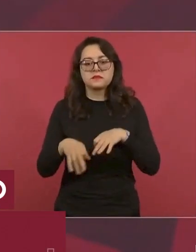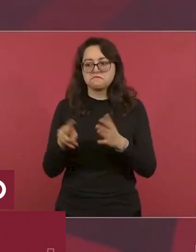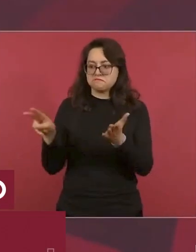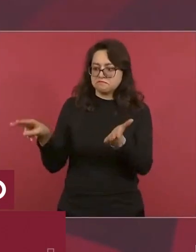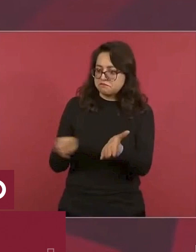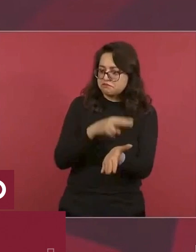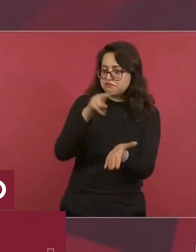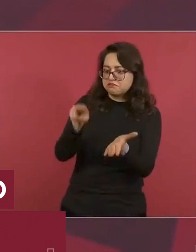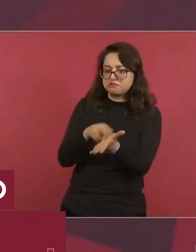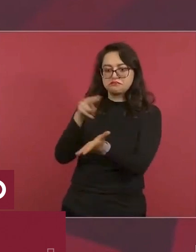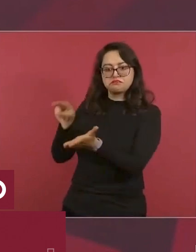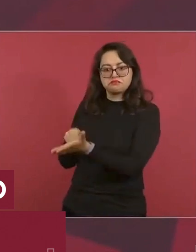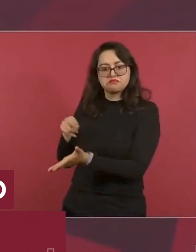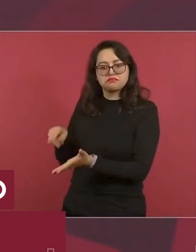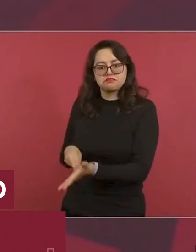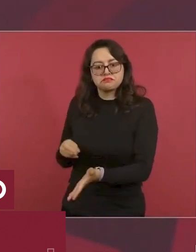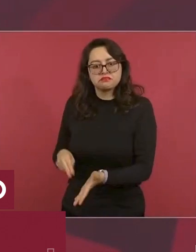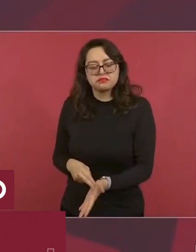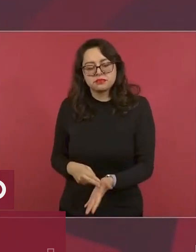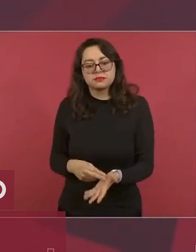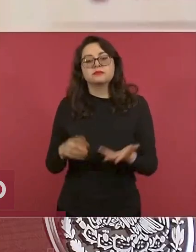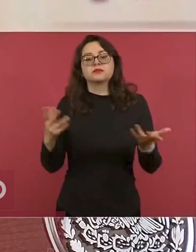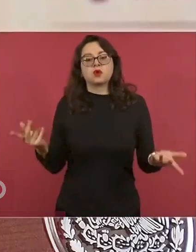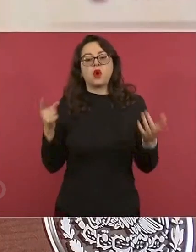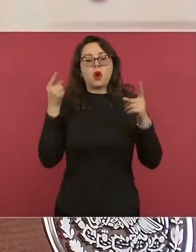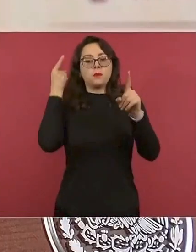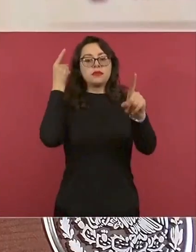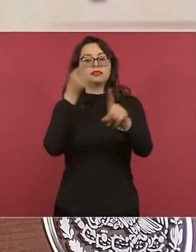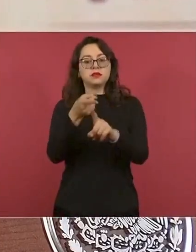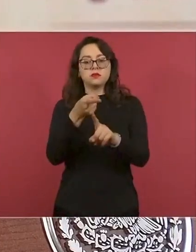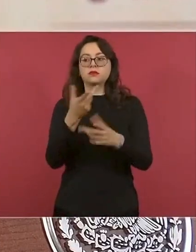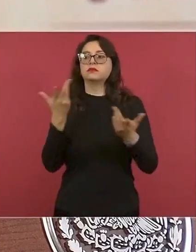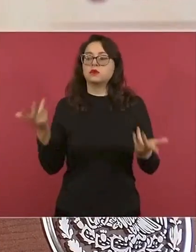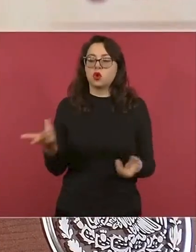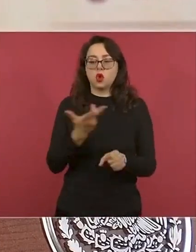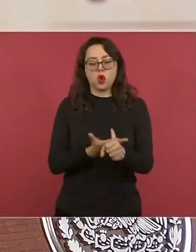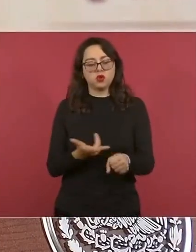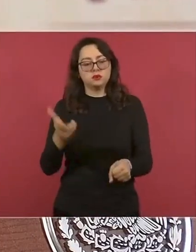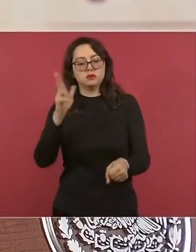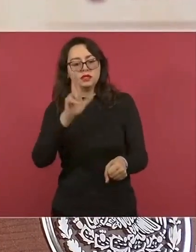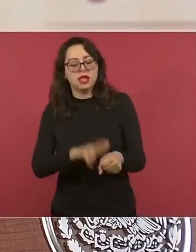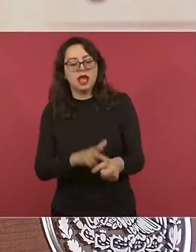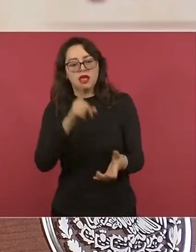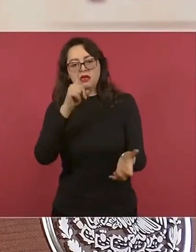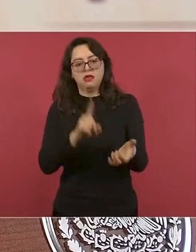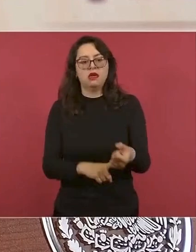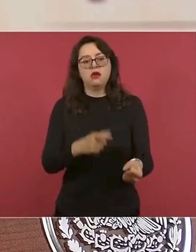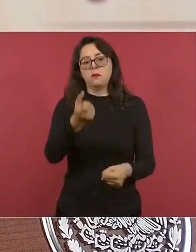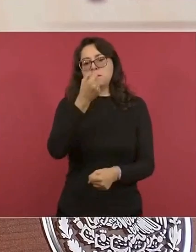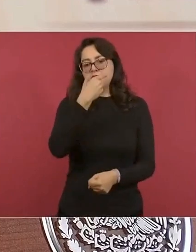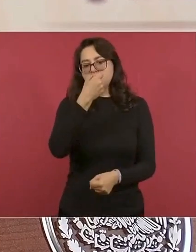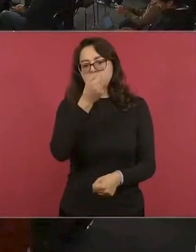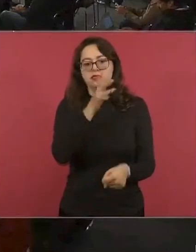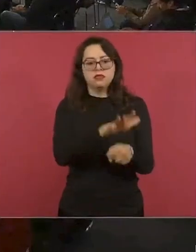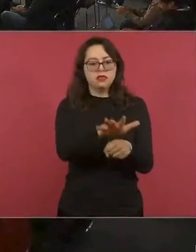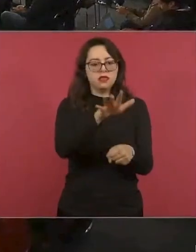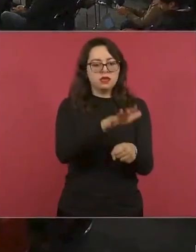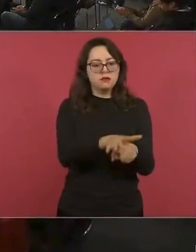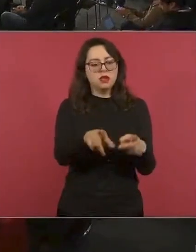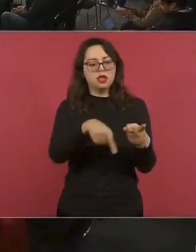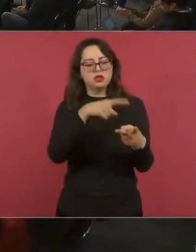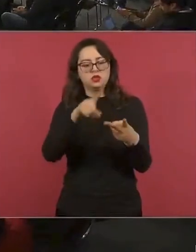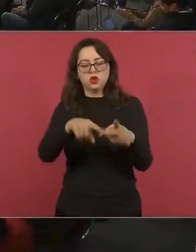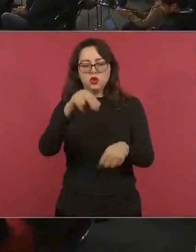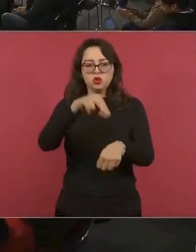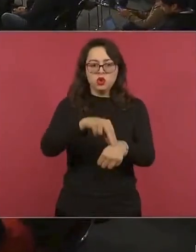falten los medicamentos para que haya médicos especialistas que no